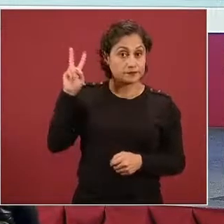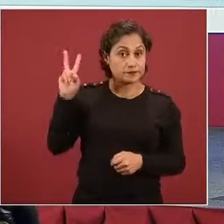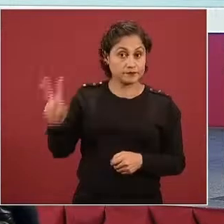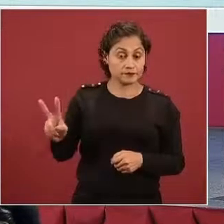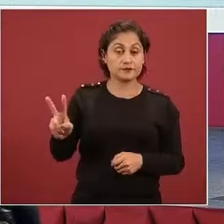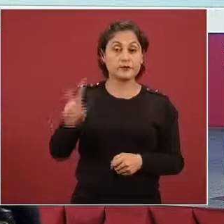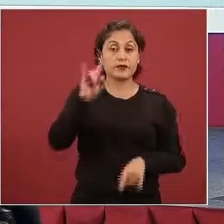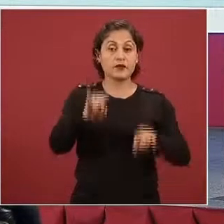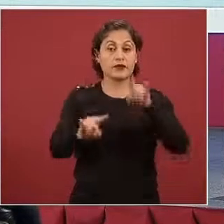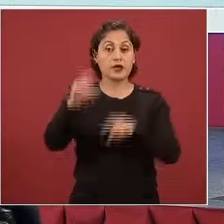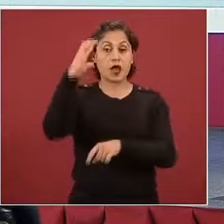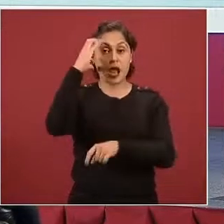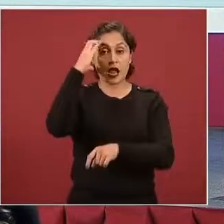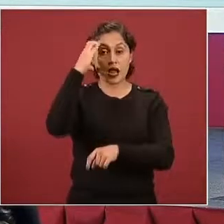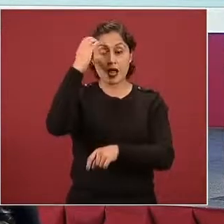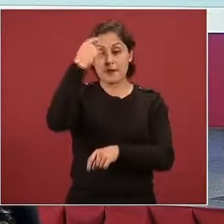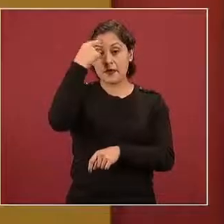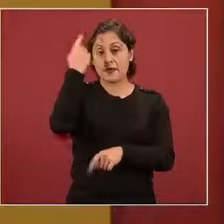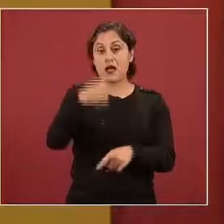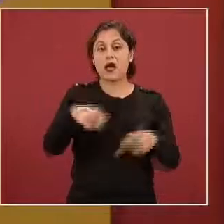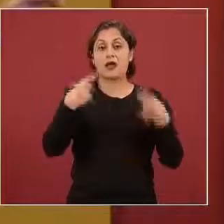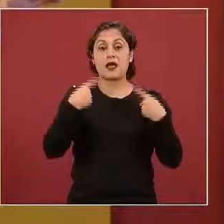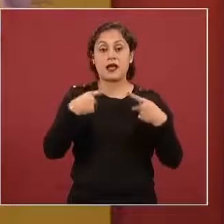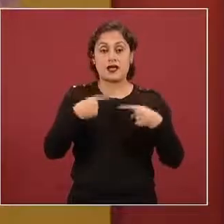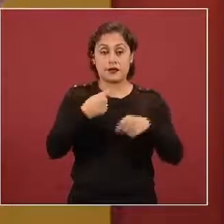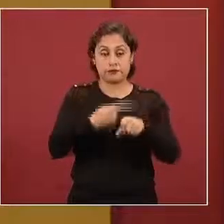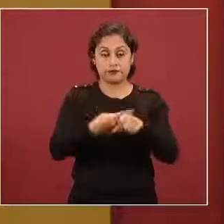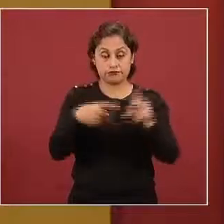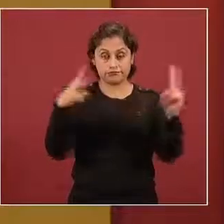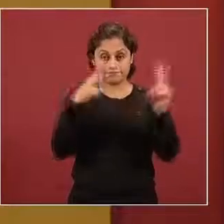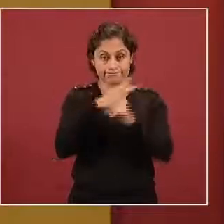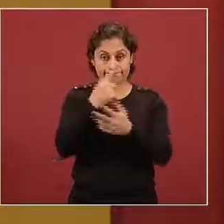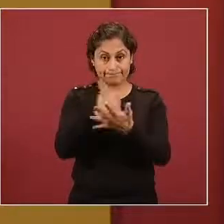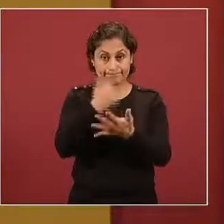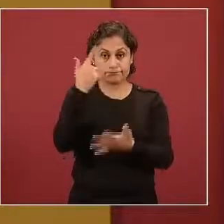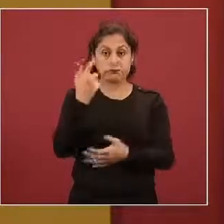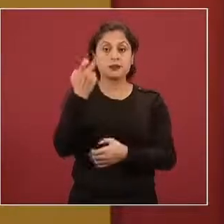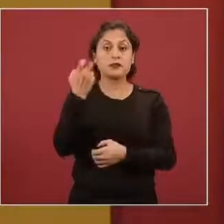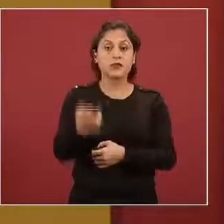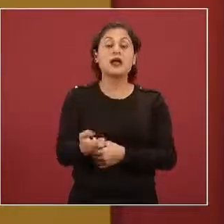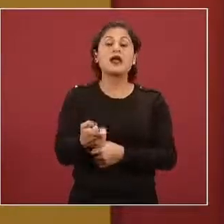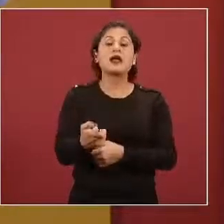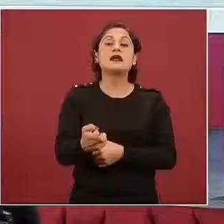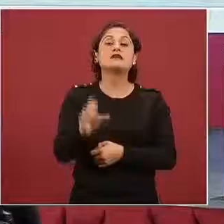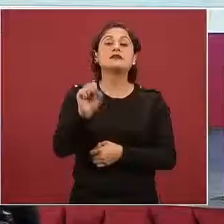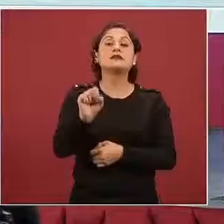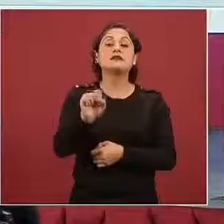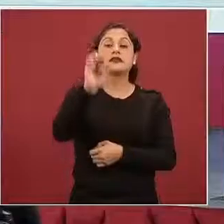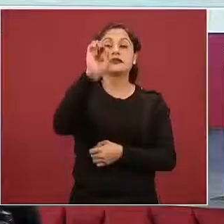infección respiratoria aguda grave están ocupadas, 70%